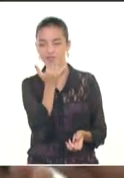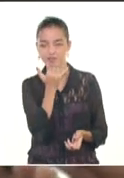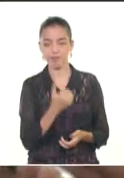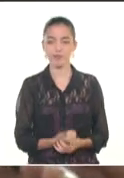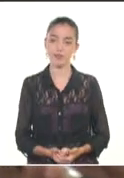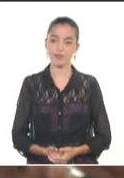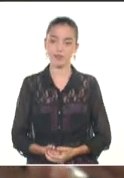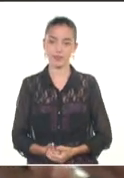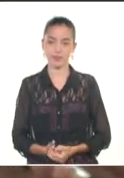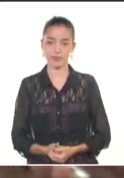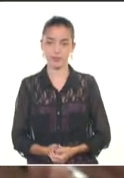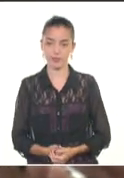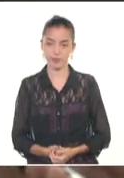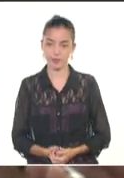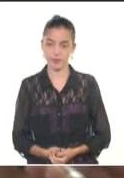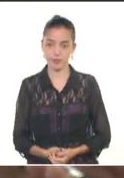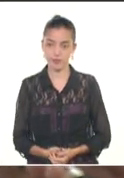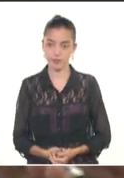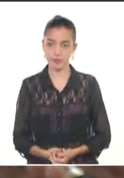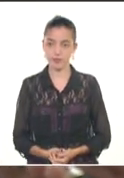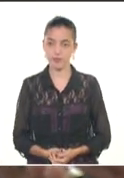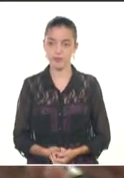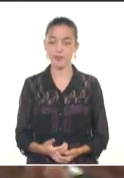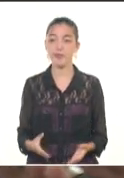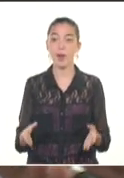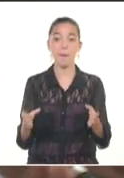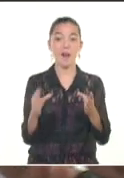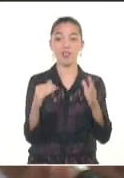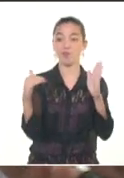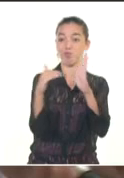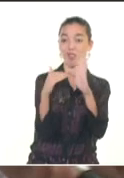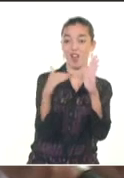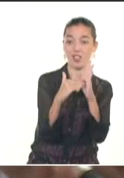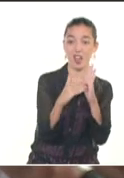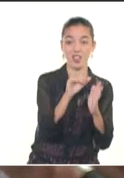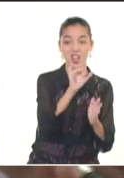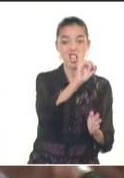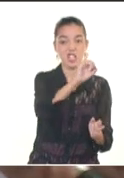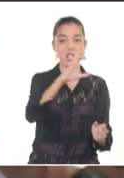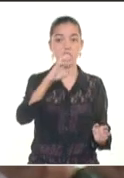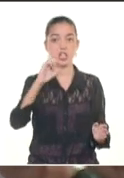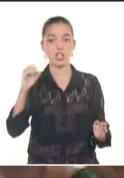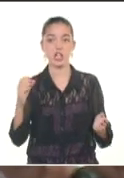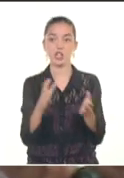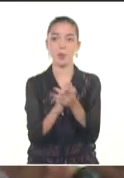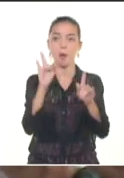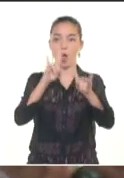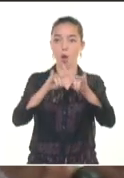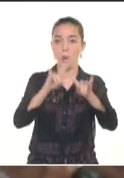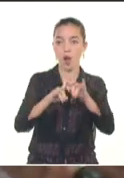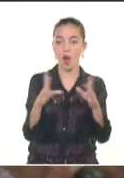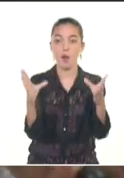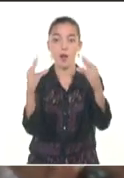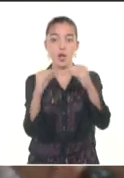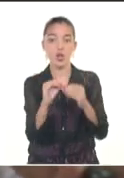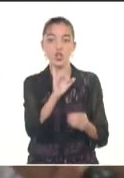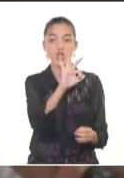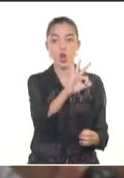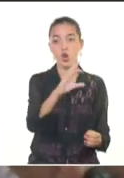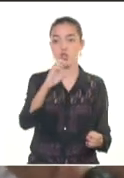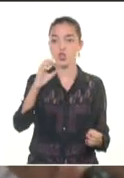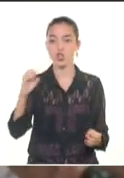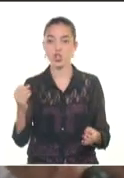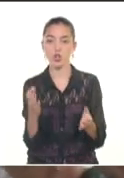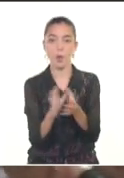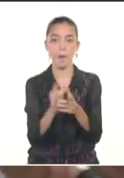y 800 megawatts en la máxima demanda. Y sigue la tendencia de la recuperación en la disponibilidad de la generación distribuida por falta de combustible. CUPE está haciendo un esfuerzo